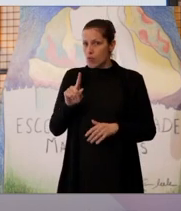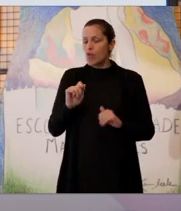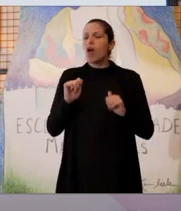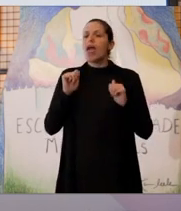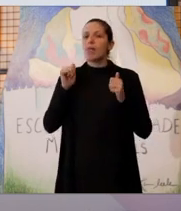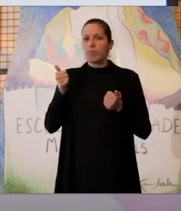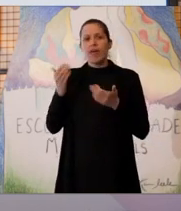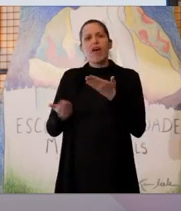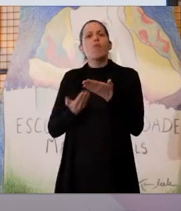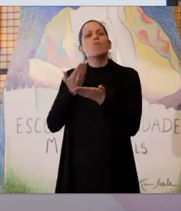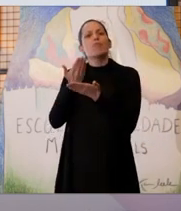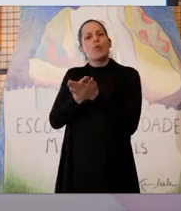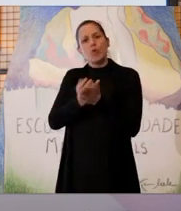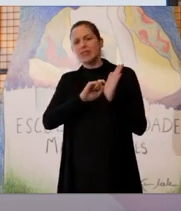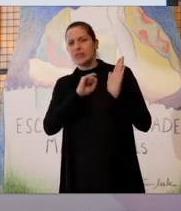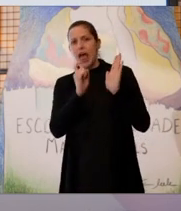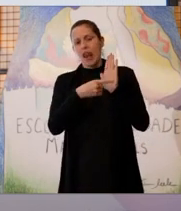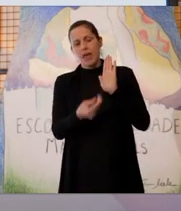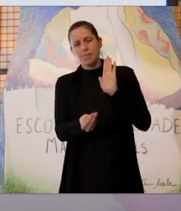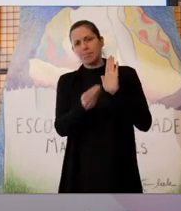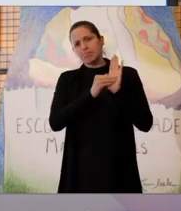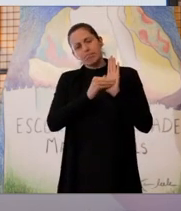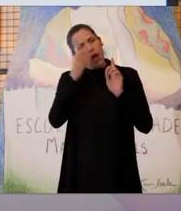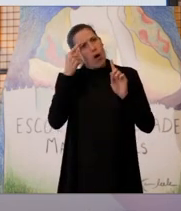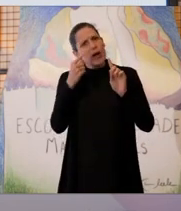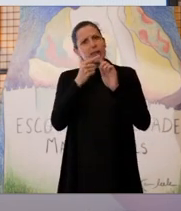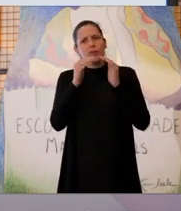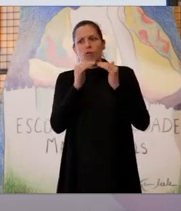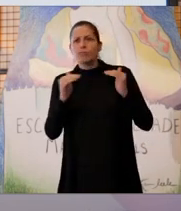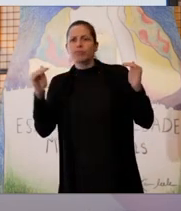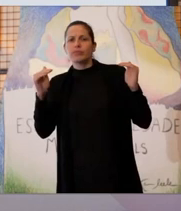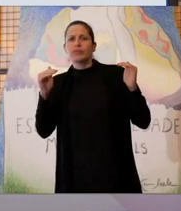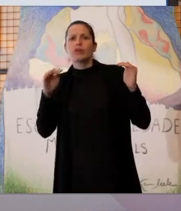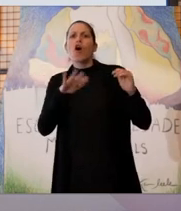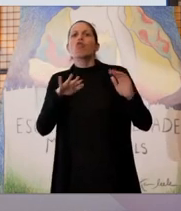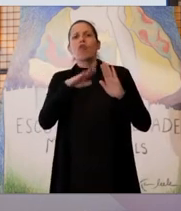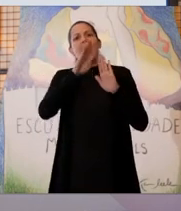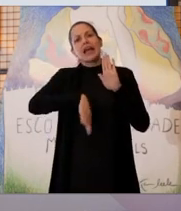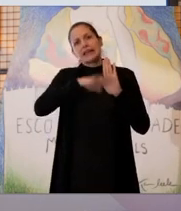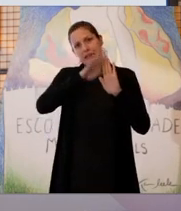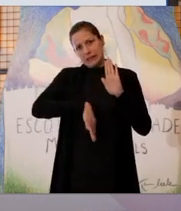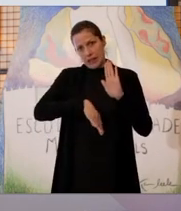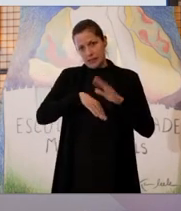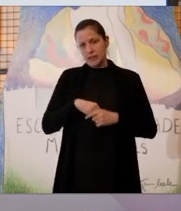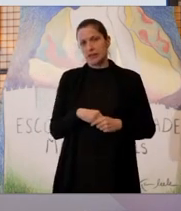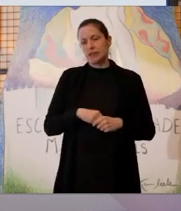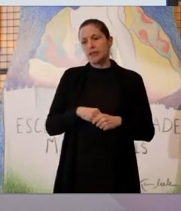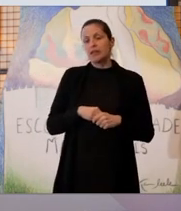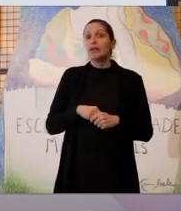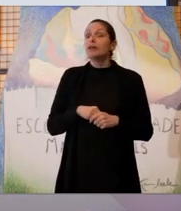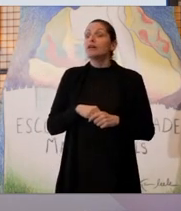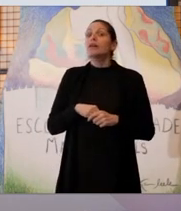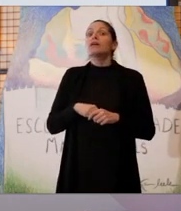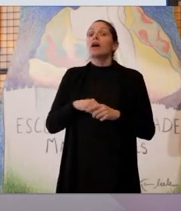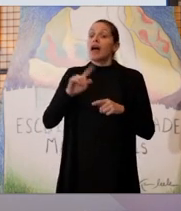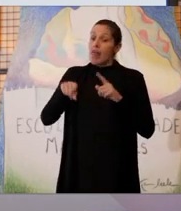la paridad a la a las listas en nuestro país que pedía el 40-60 por ciento después de eso en el